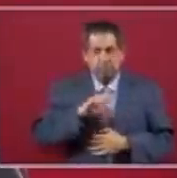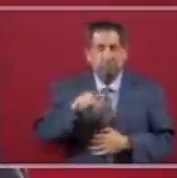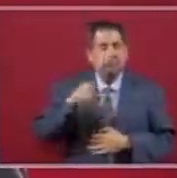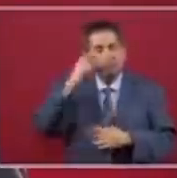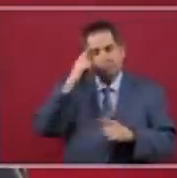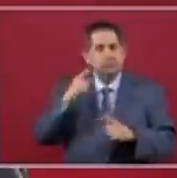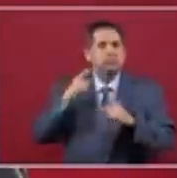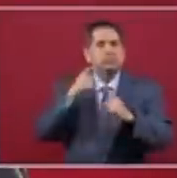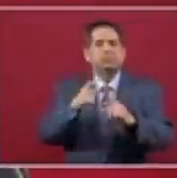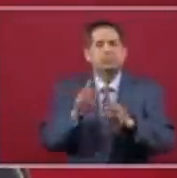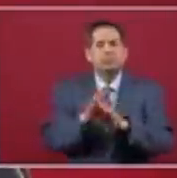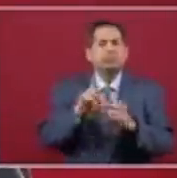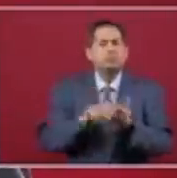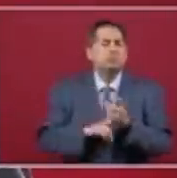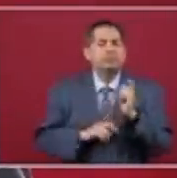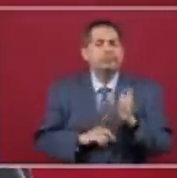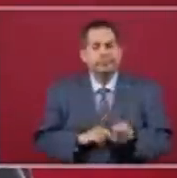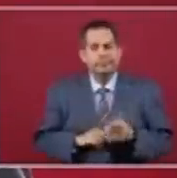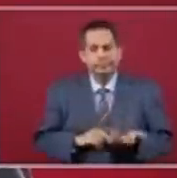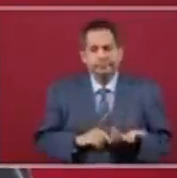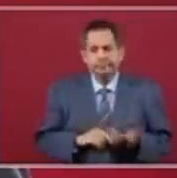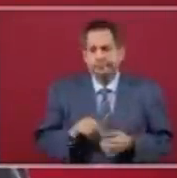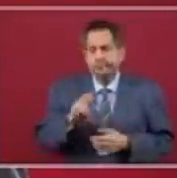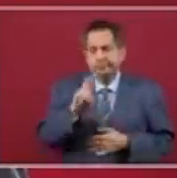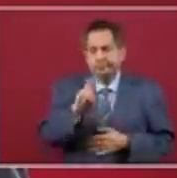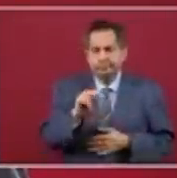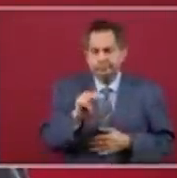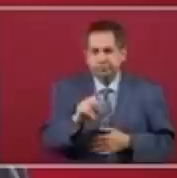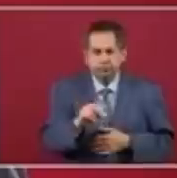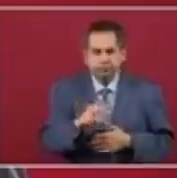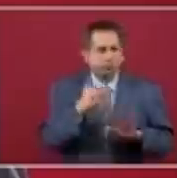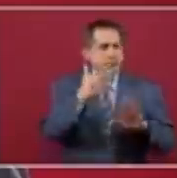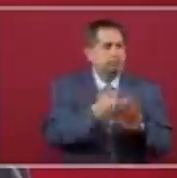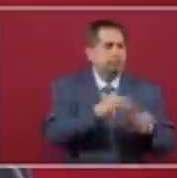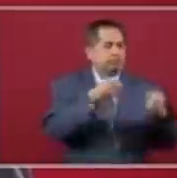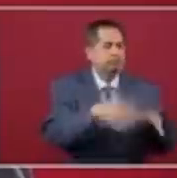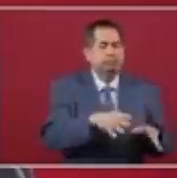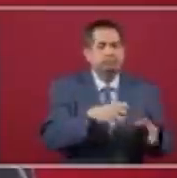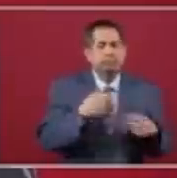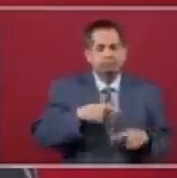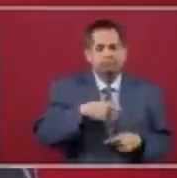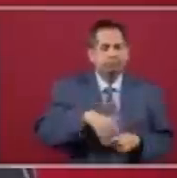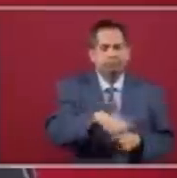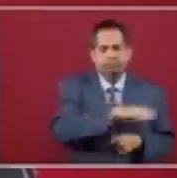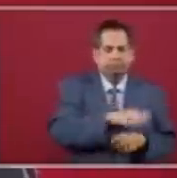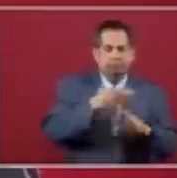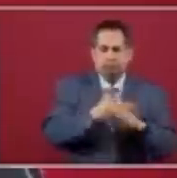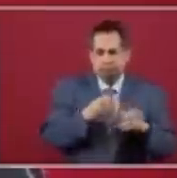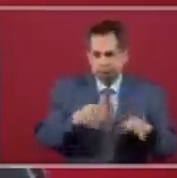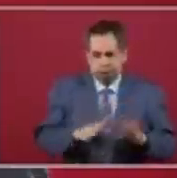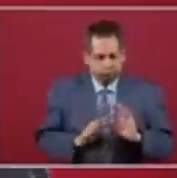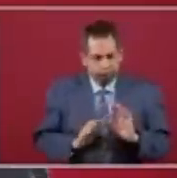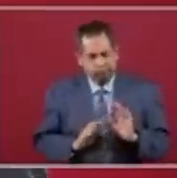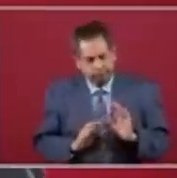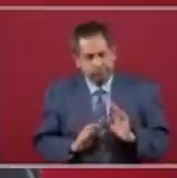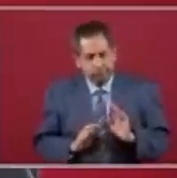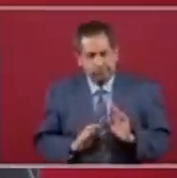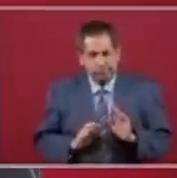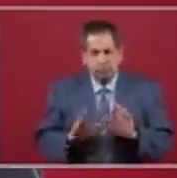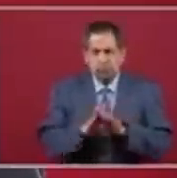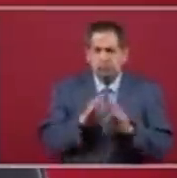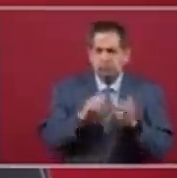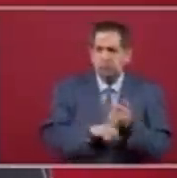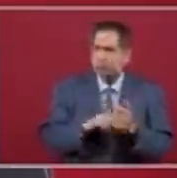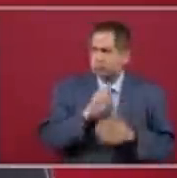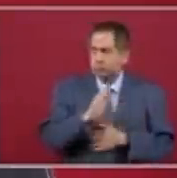propósito es que no se afecte a la población, que lo